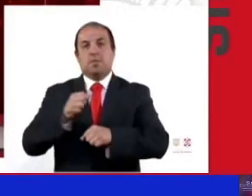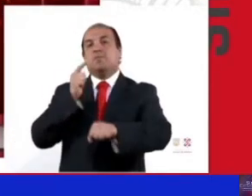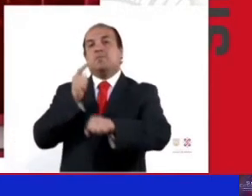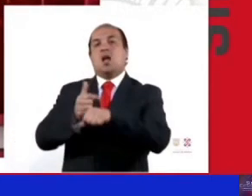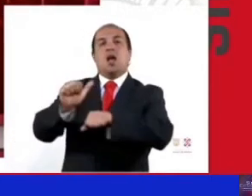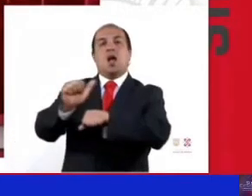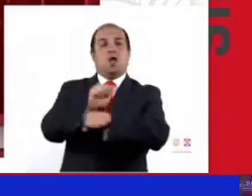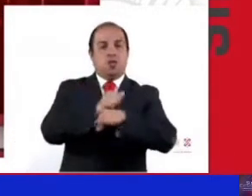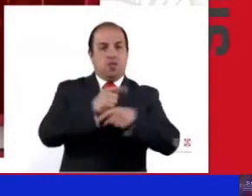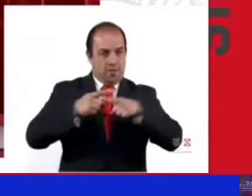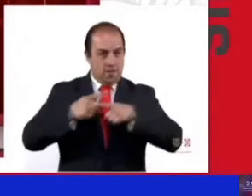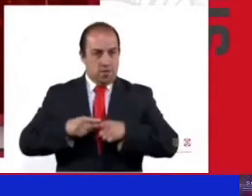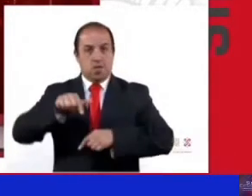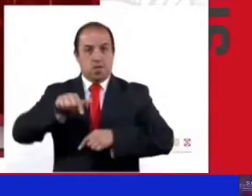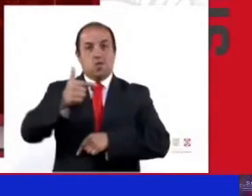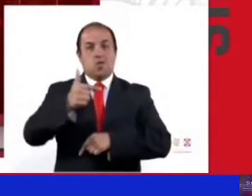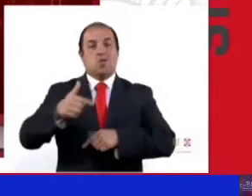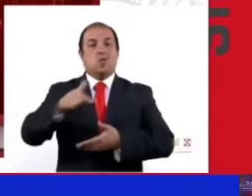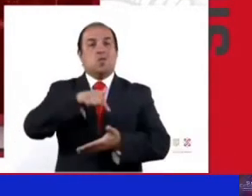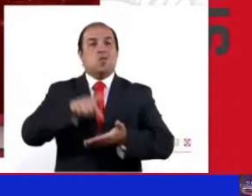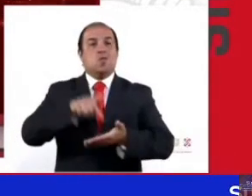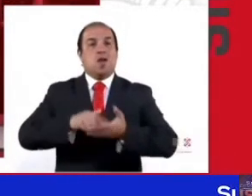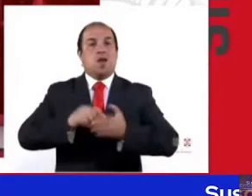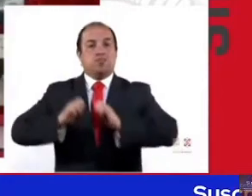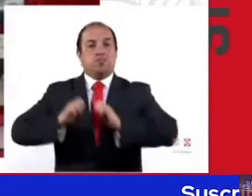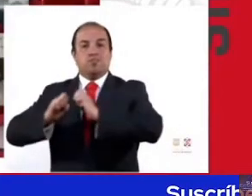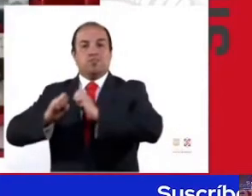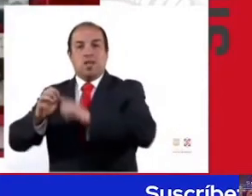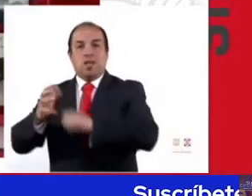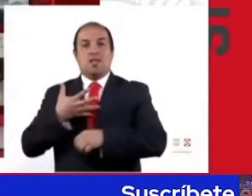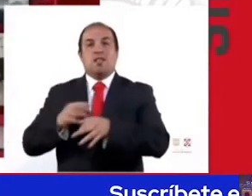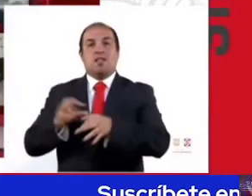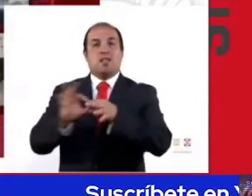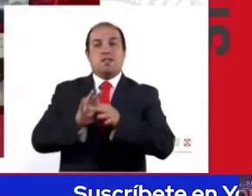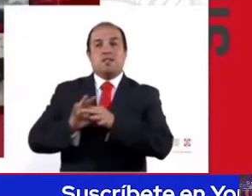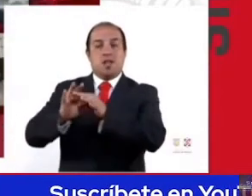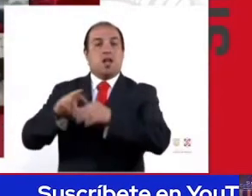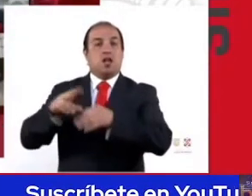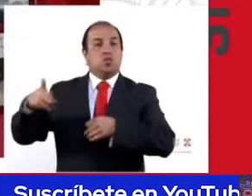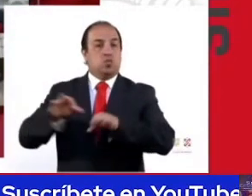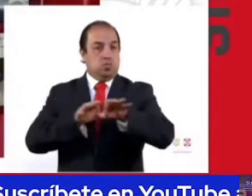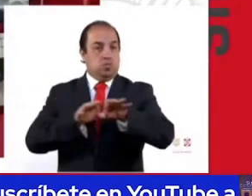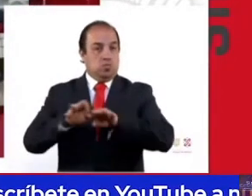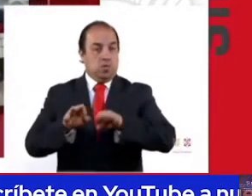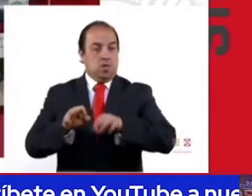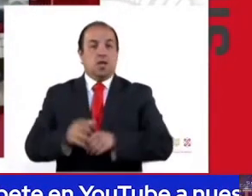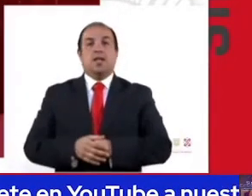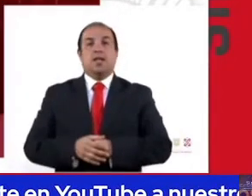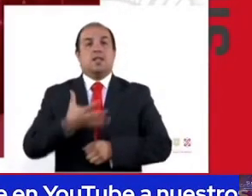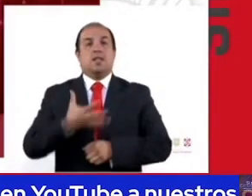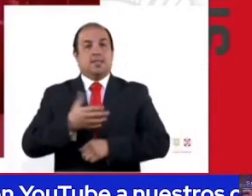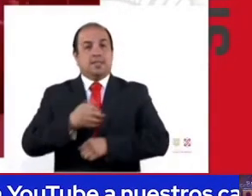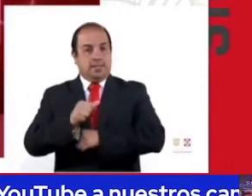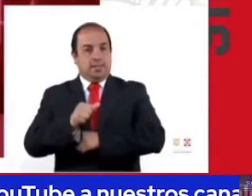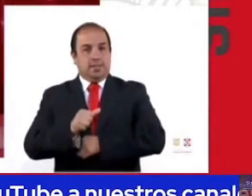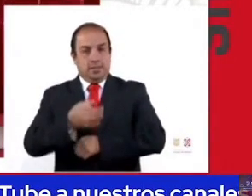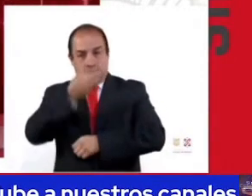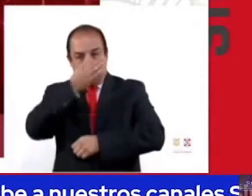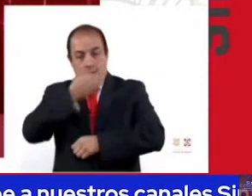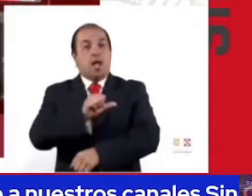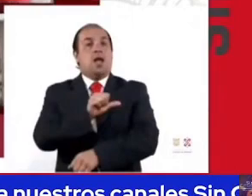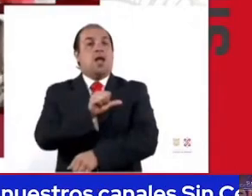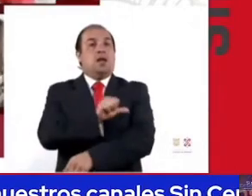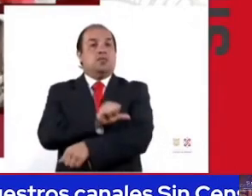12 domicilios relacionados con su operación en las demarcaciones territoriales de Gustavo Amadero, Venustiano Carranza, Iztacalco